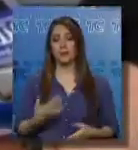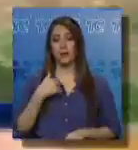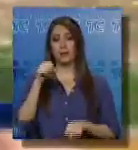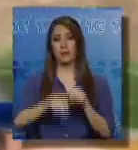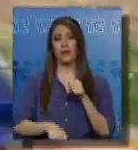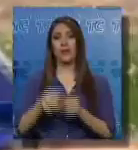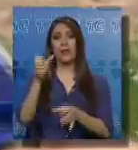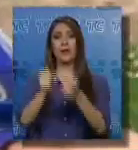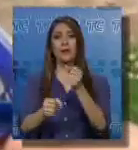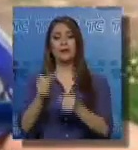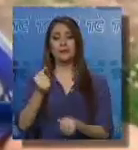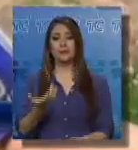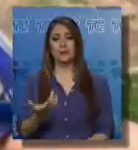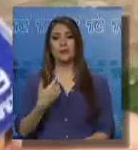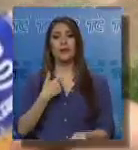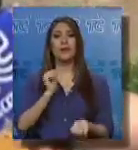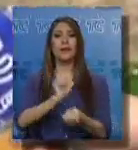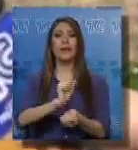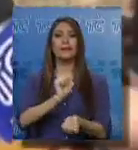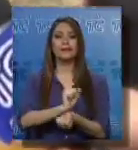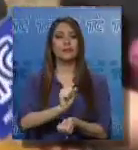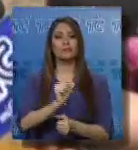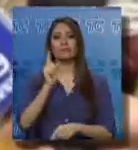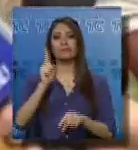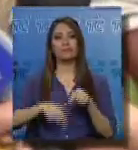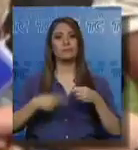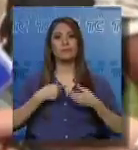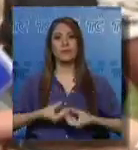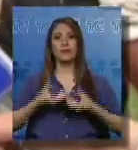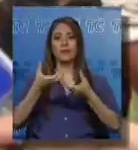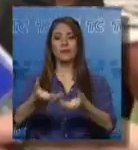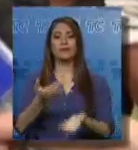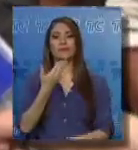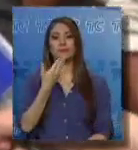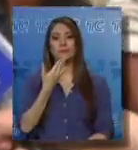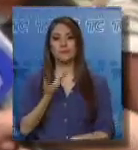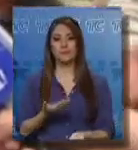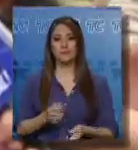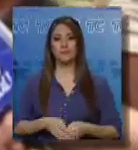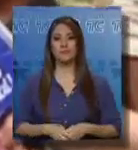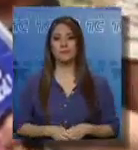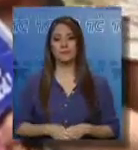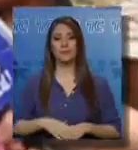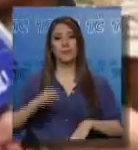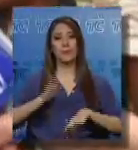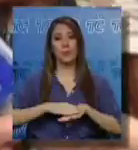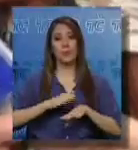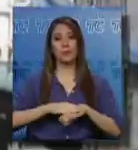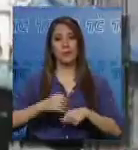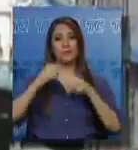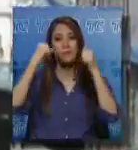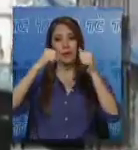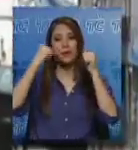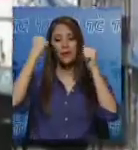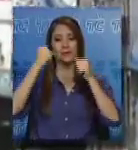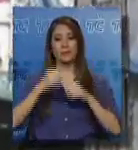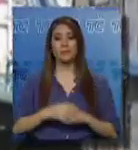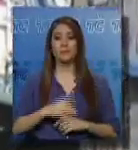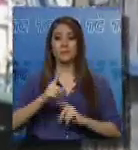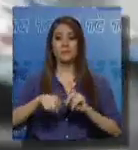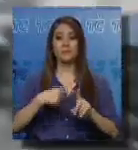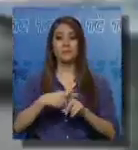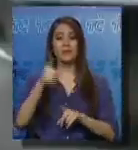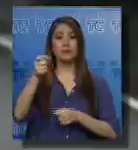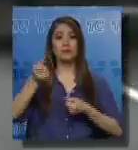la leche. Estamos vendiendo quesitos que no pudimos entregar la leche por este motivo del paro. En cuanto a los